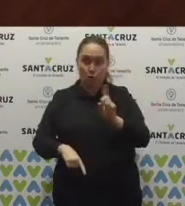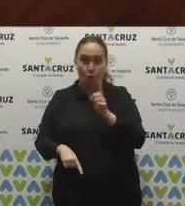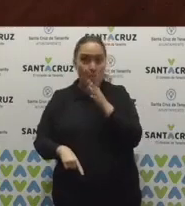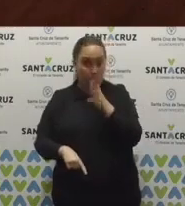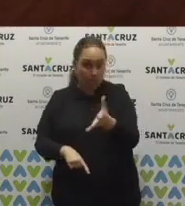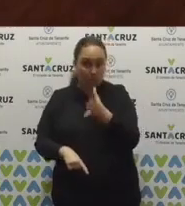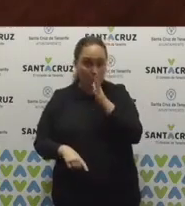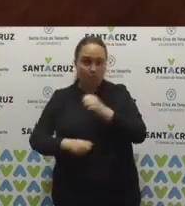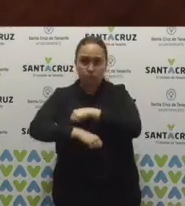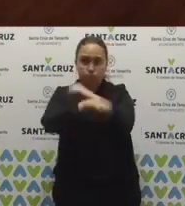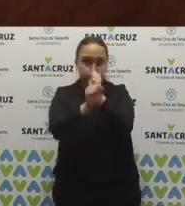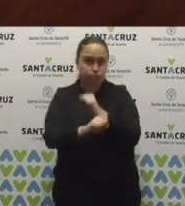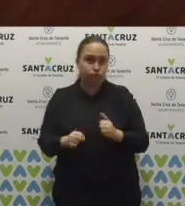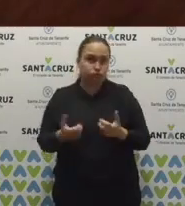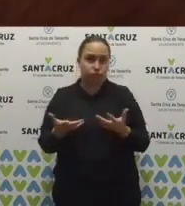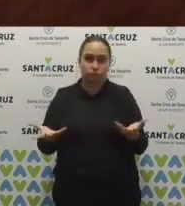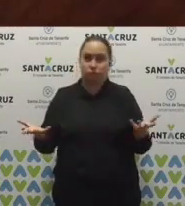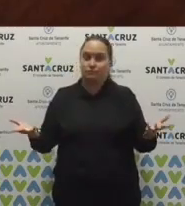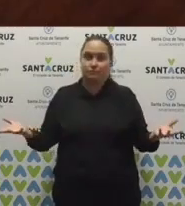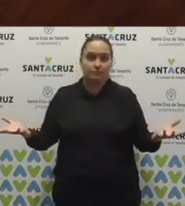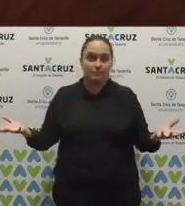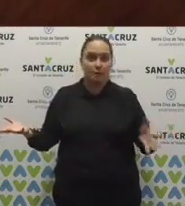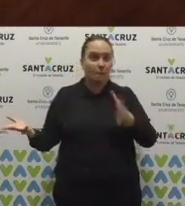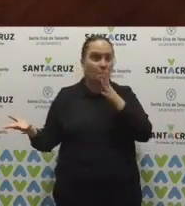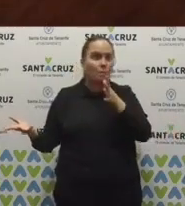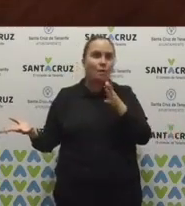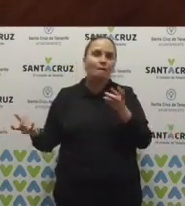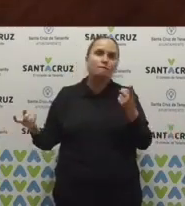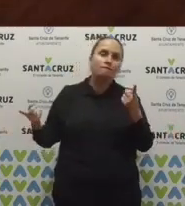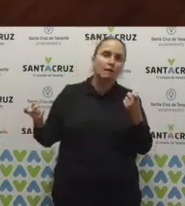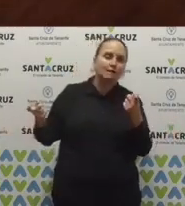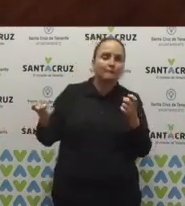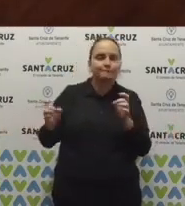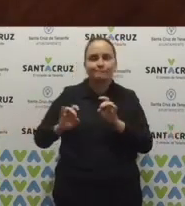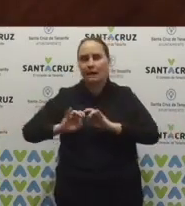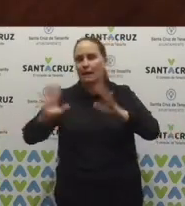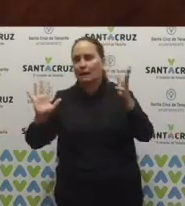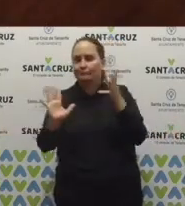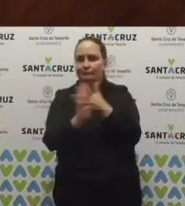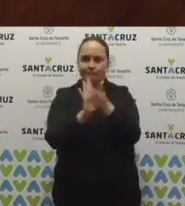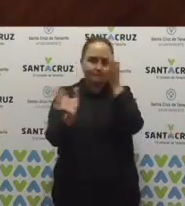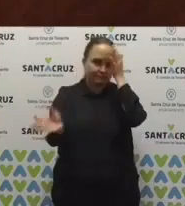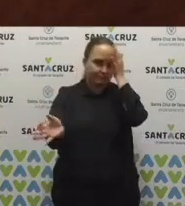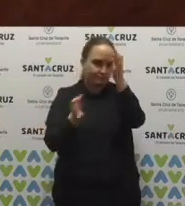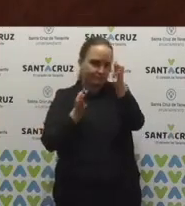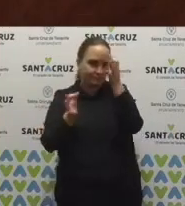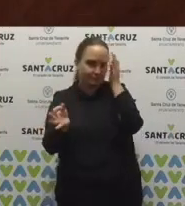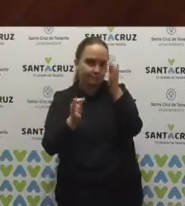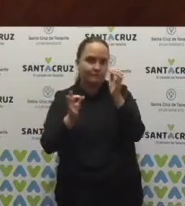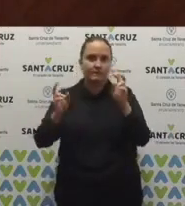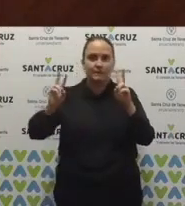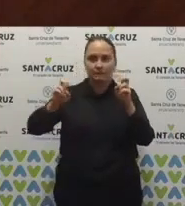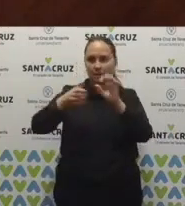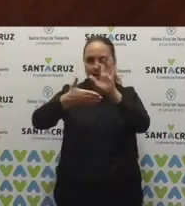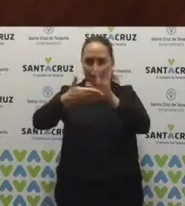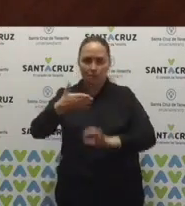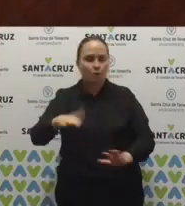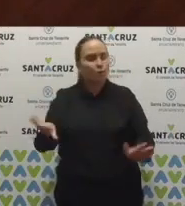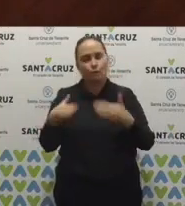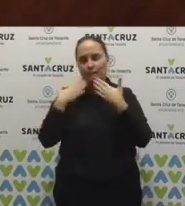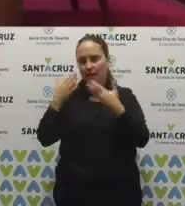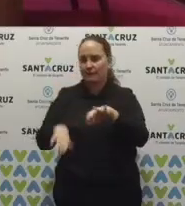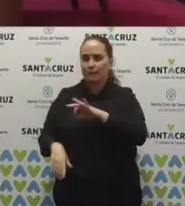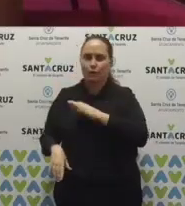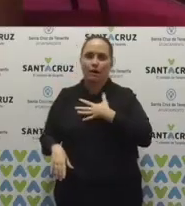o simplemente falta matizar la a lo mejor un poquito más en cuanto a su redacción muchas gracias señor